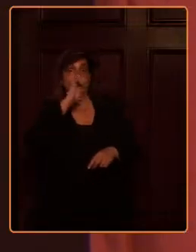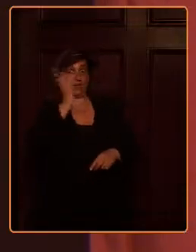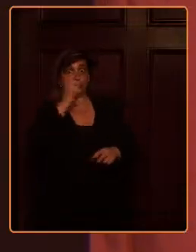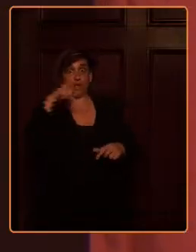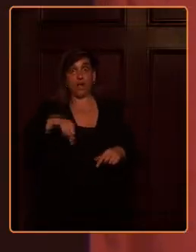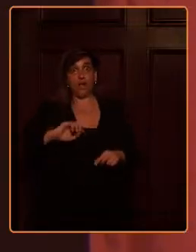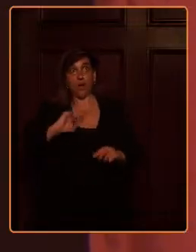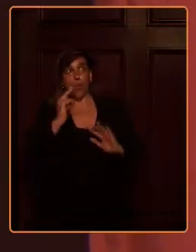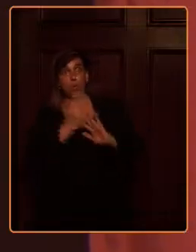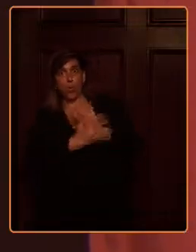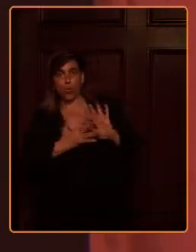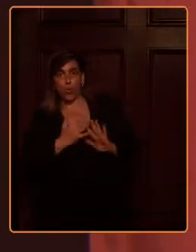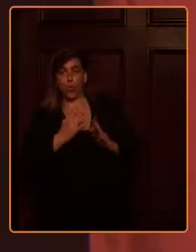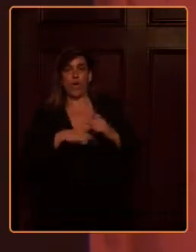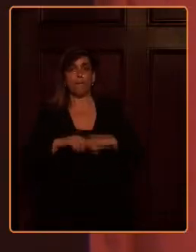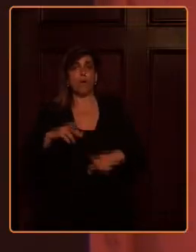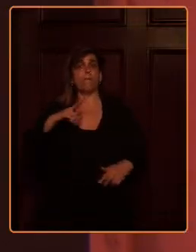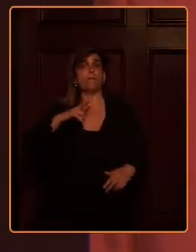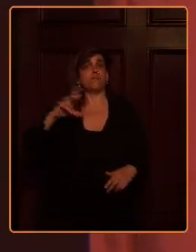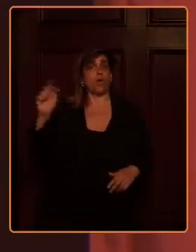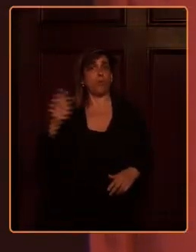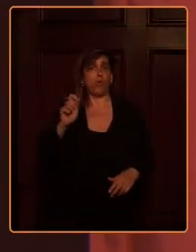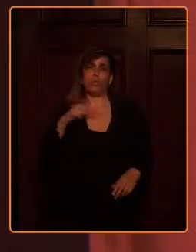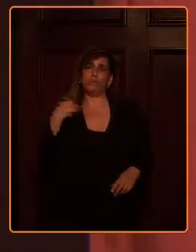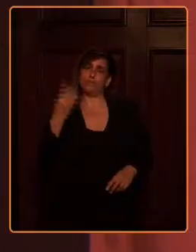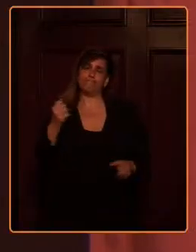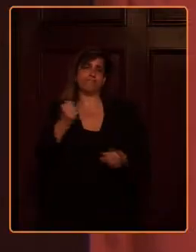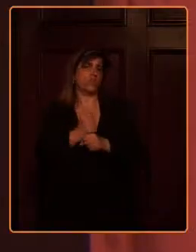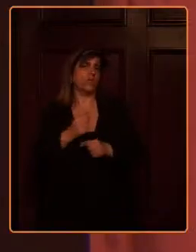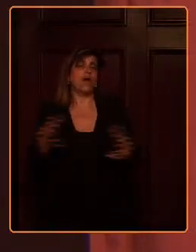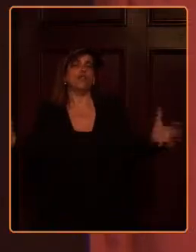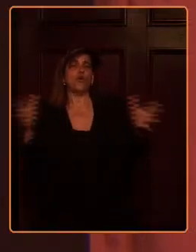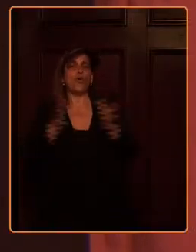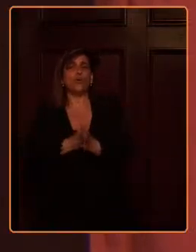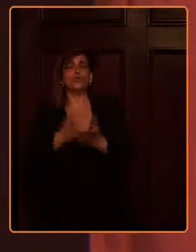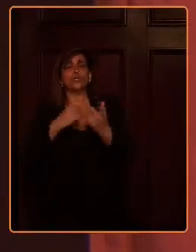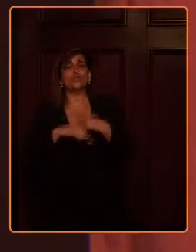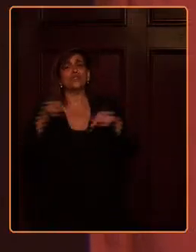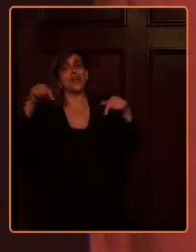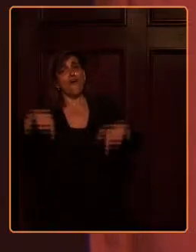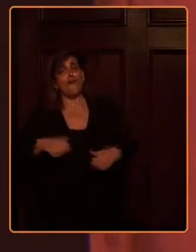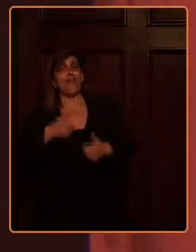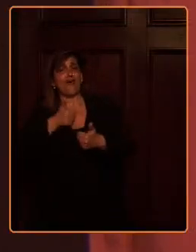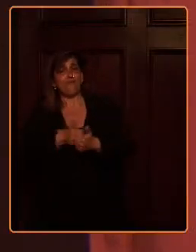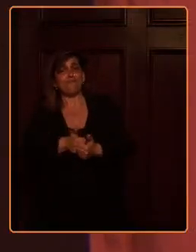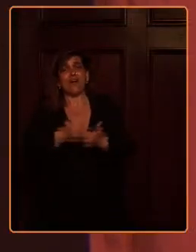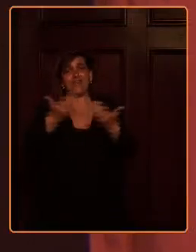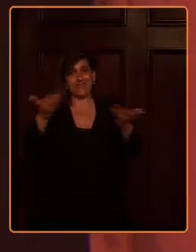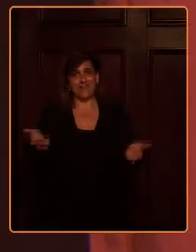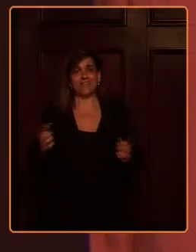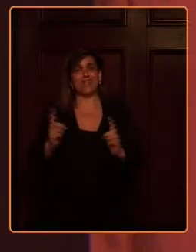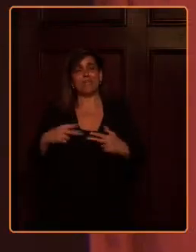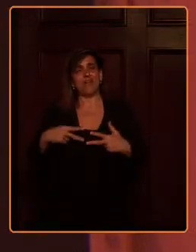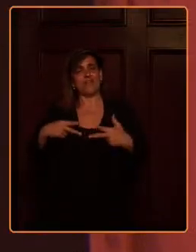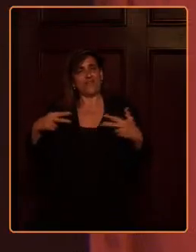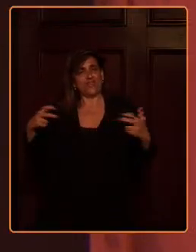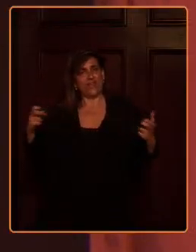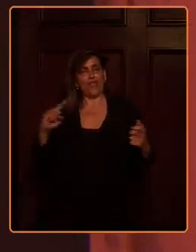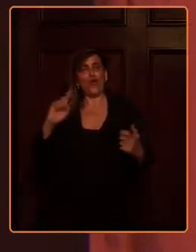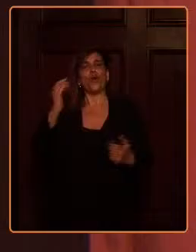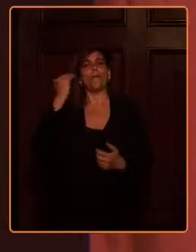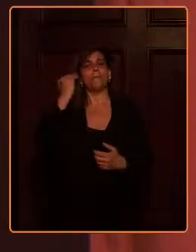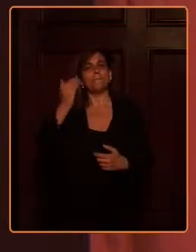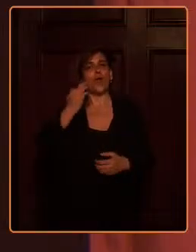internacional, tanto del ámbito público como del ámbito privado. Así que hoy nos acompañan aquí investigadores,